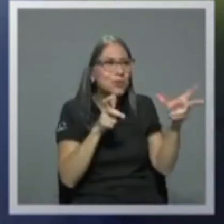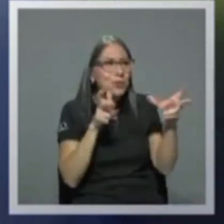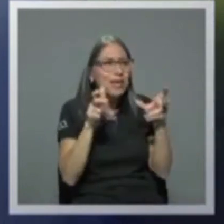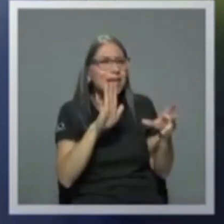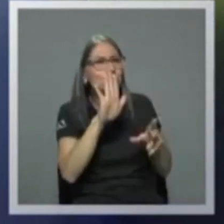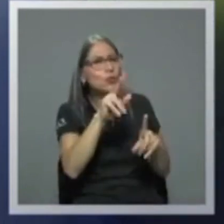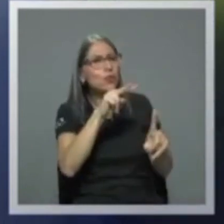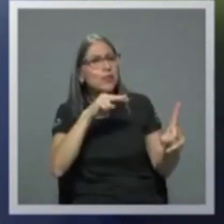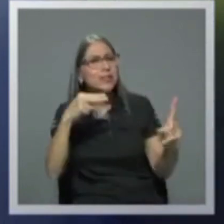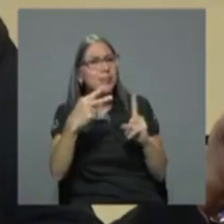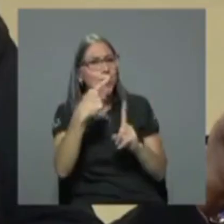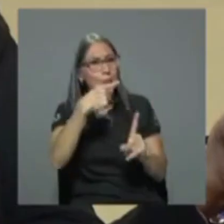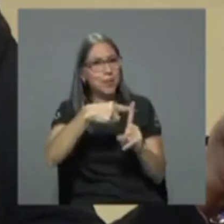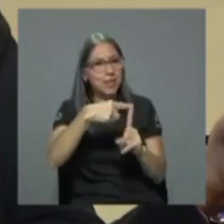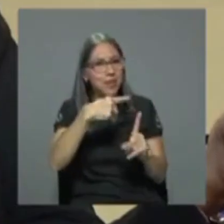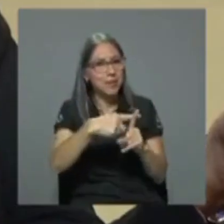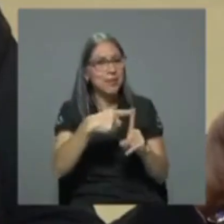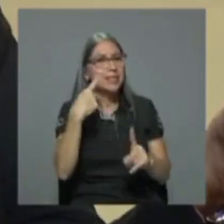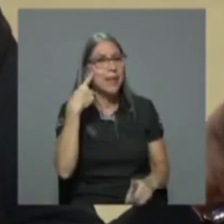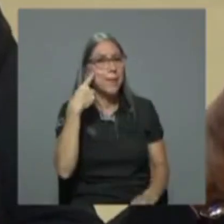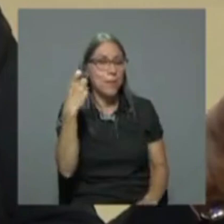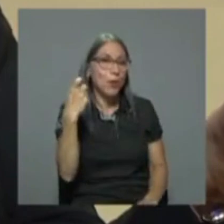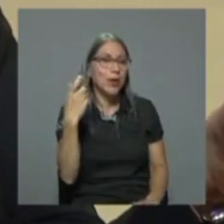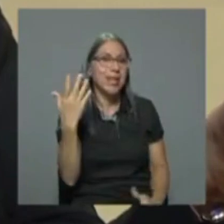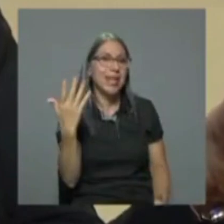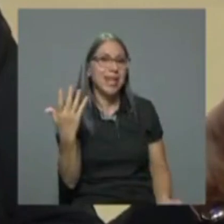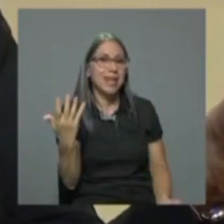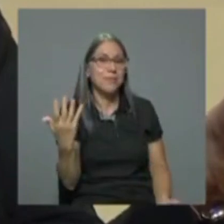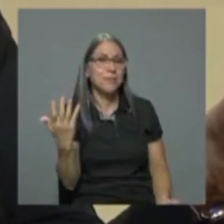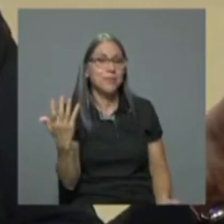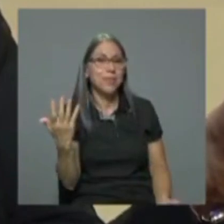optimista, porque